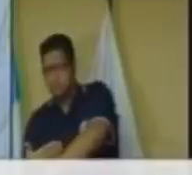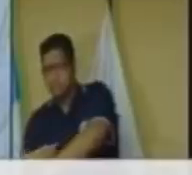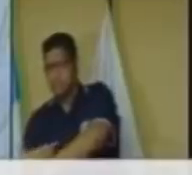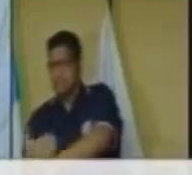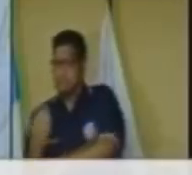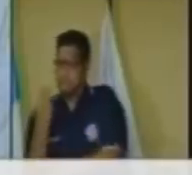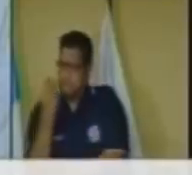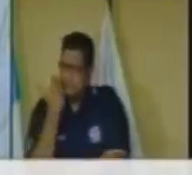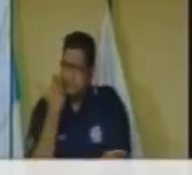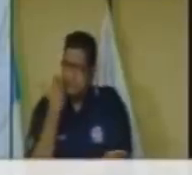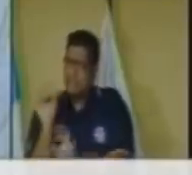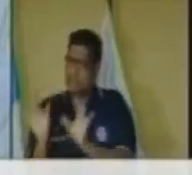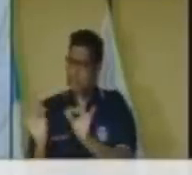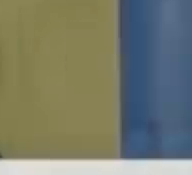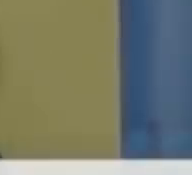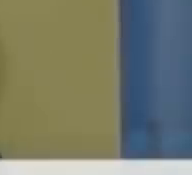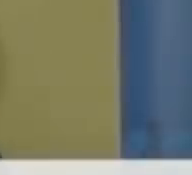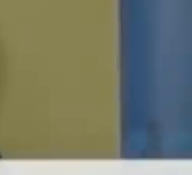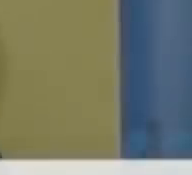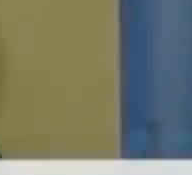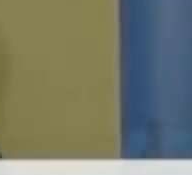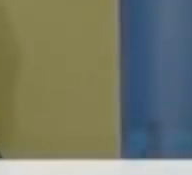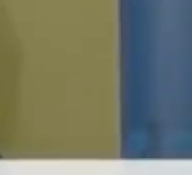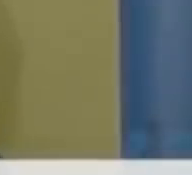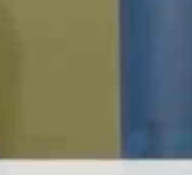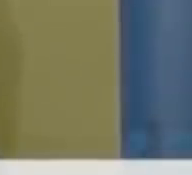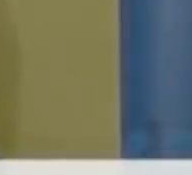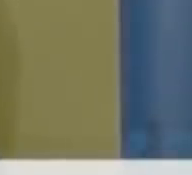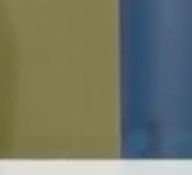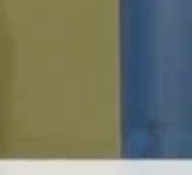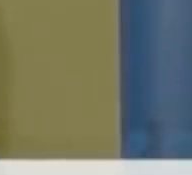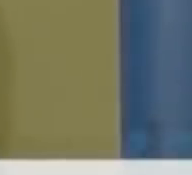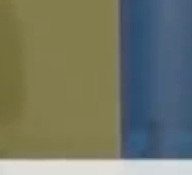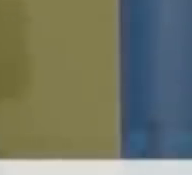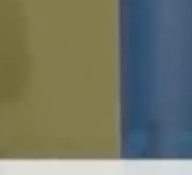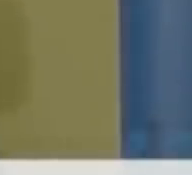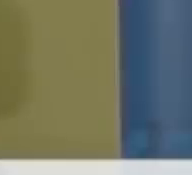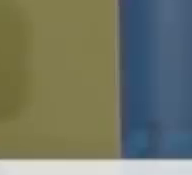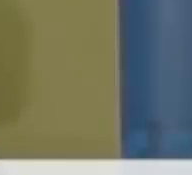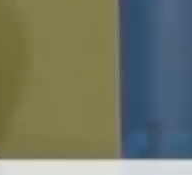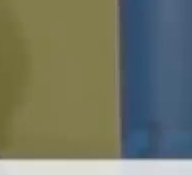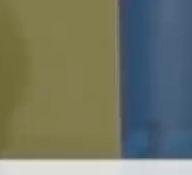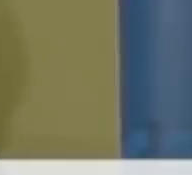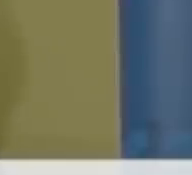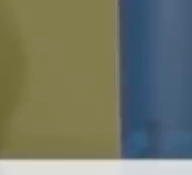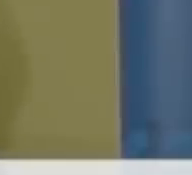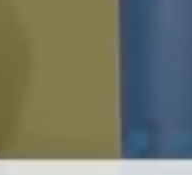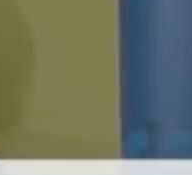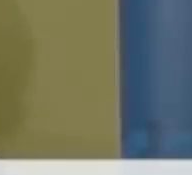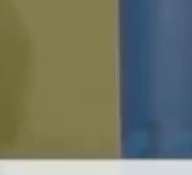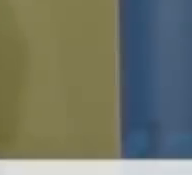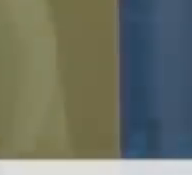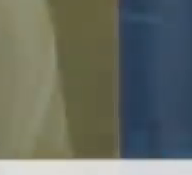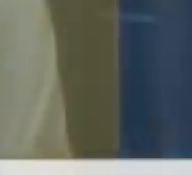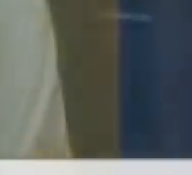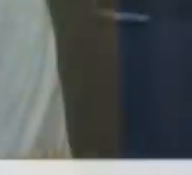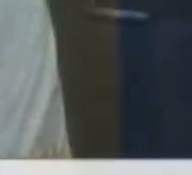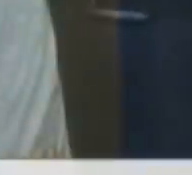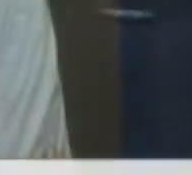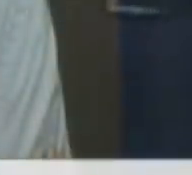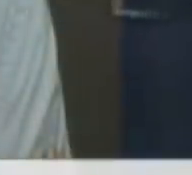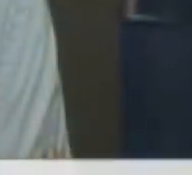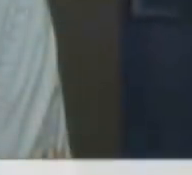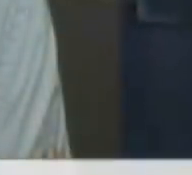presentó 8 días después de su llegada al país, por lo que le obliga a quedar internado de emergencia para su